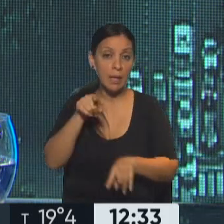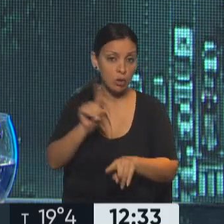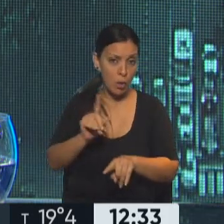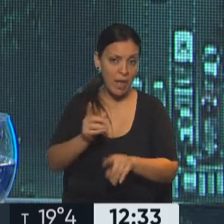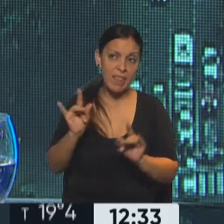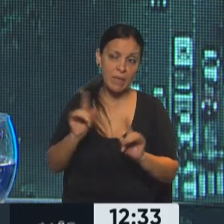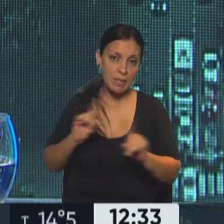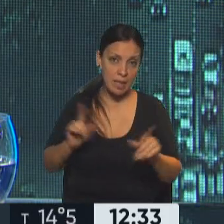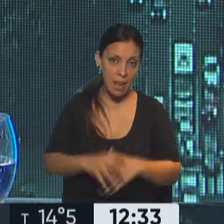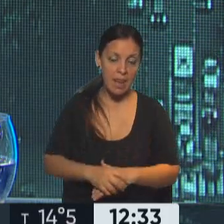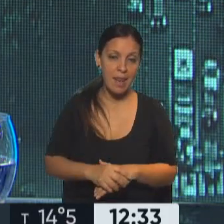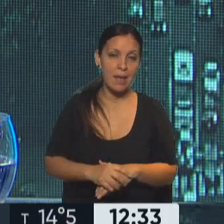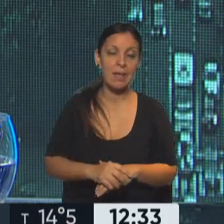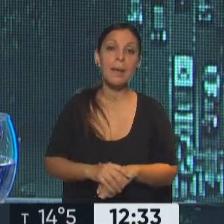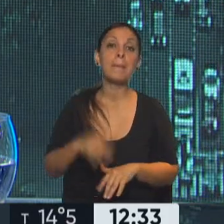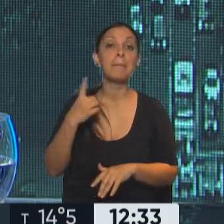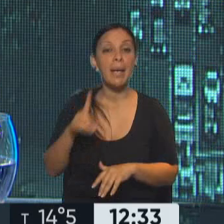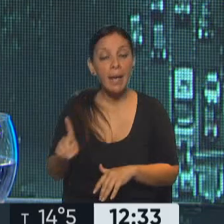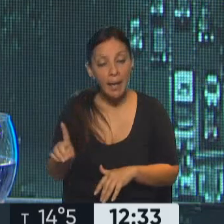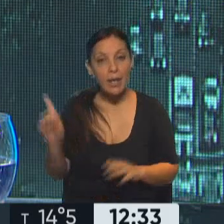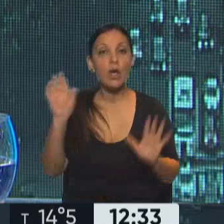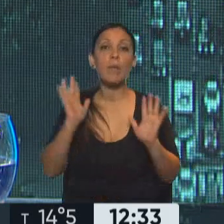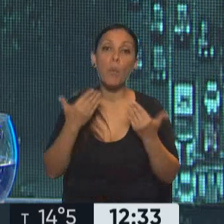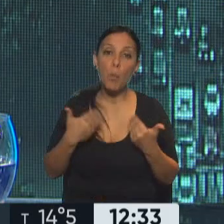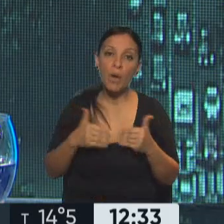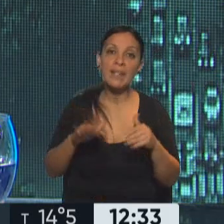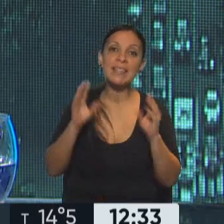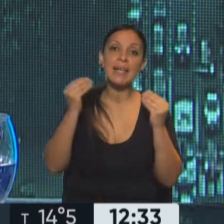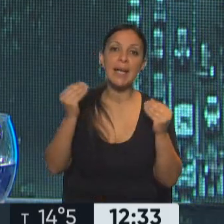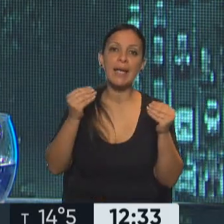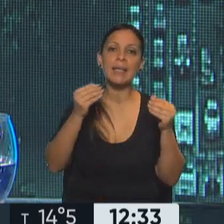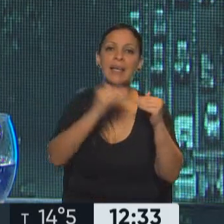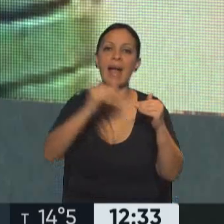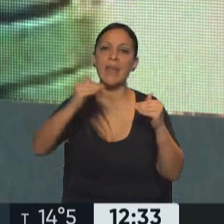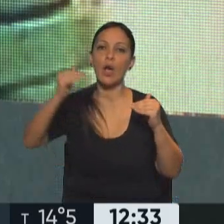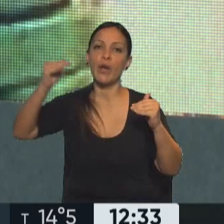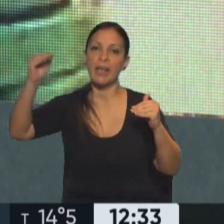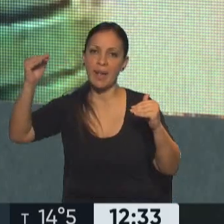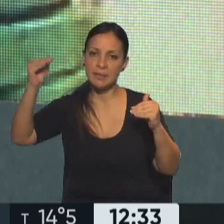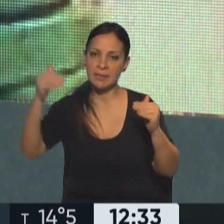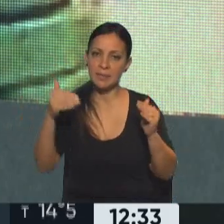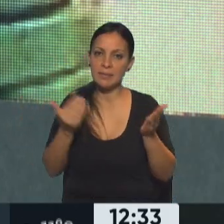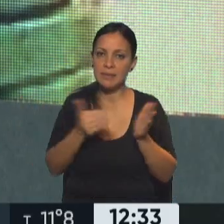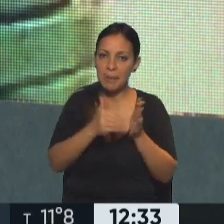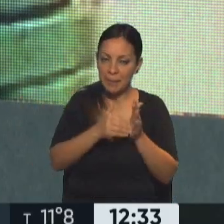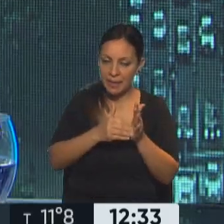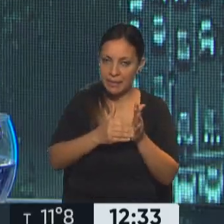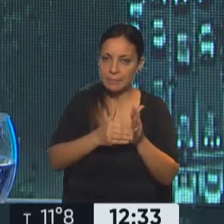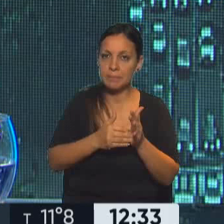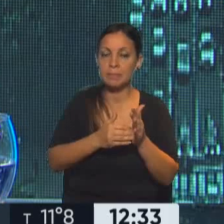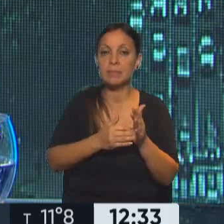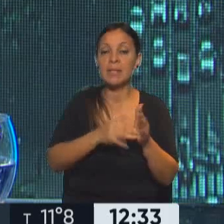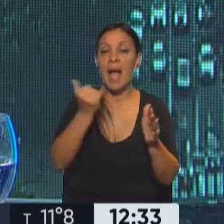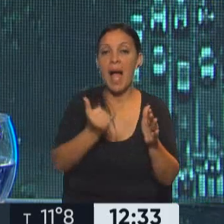complejo. Por supuesto, lo que puede resultar complejo son las categorías de circunstancia de empleo. El